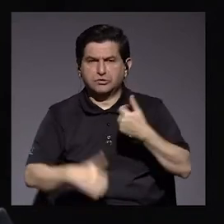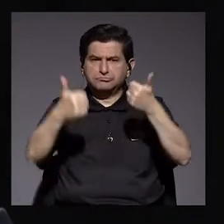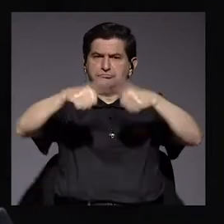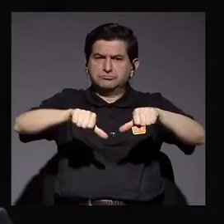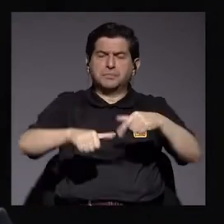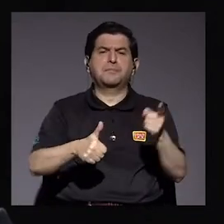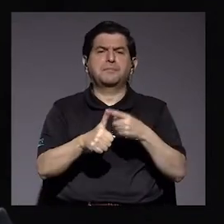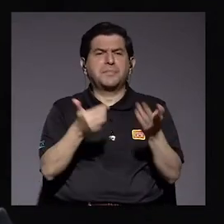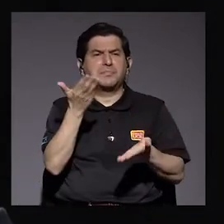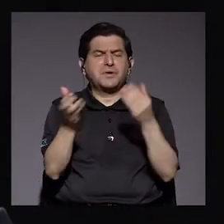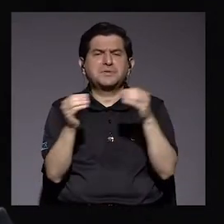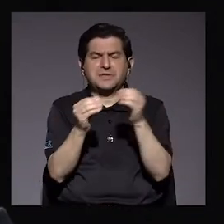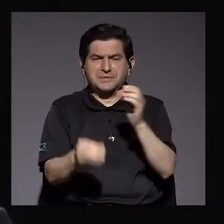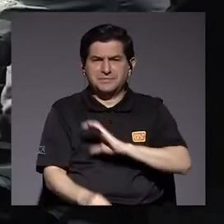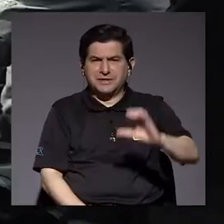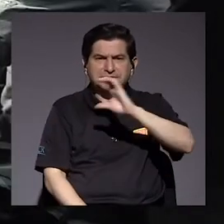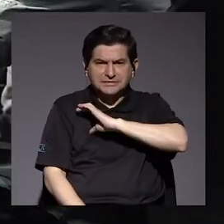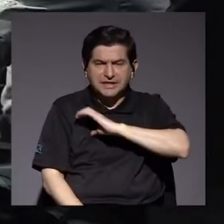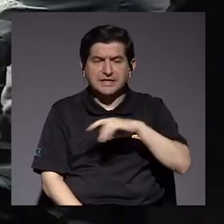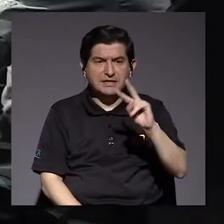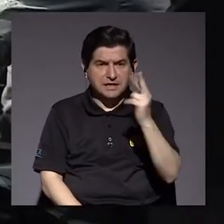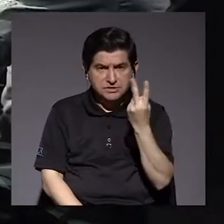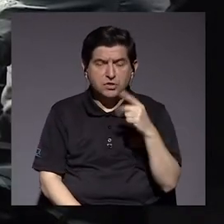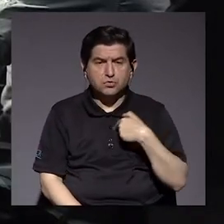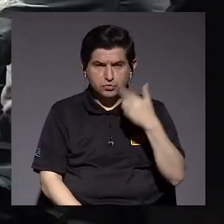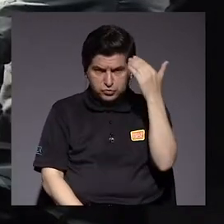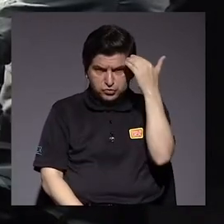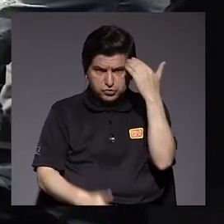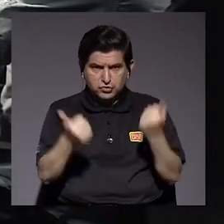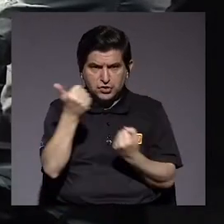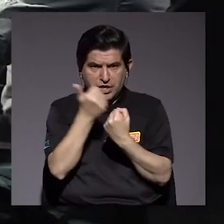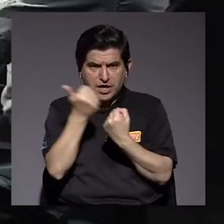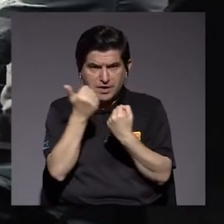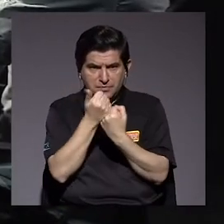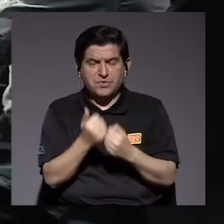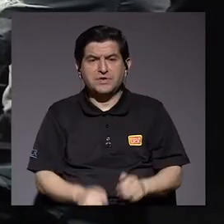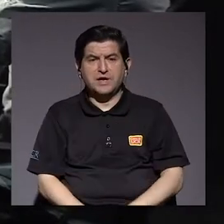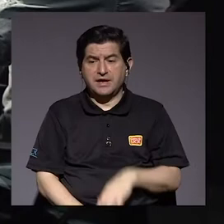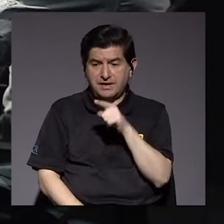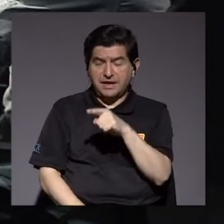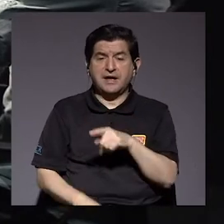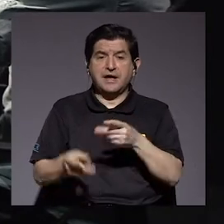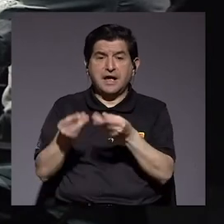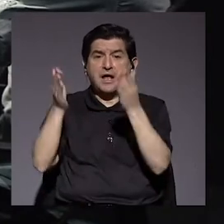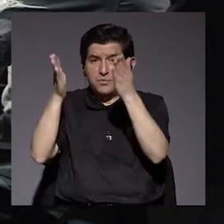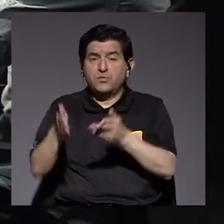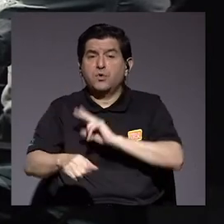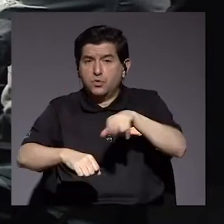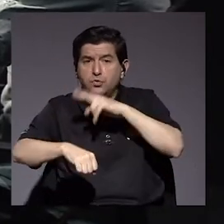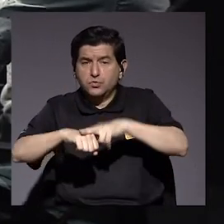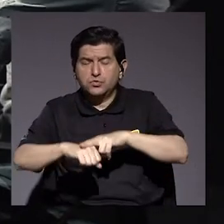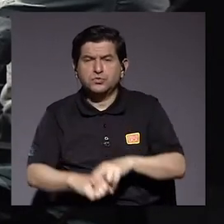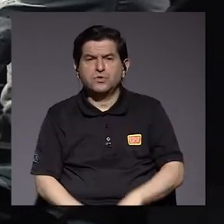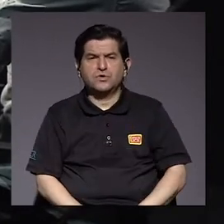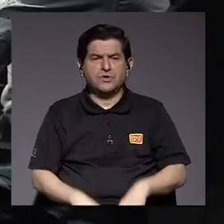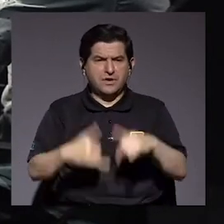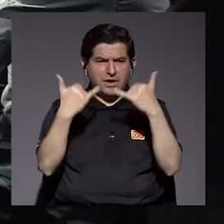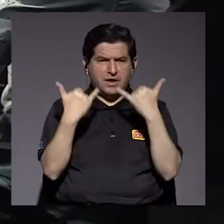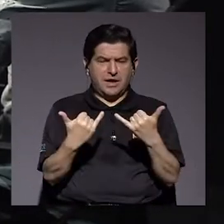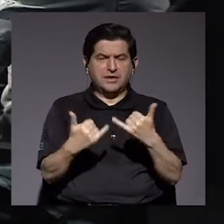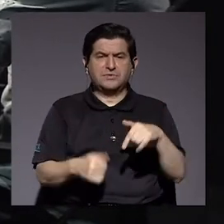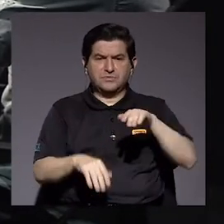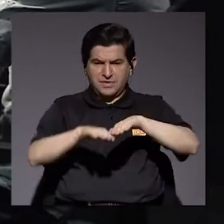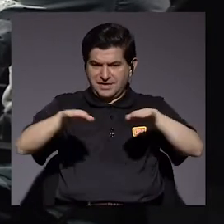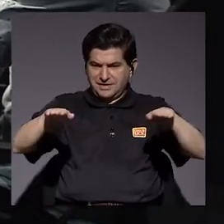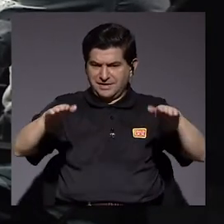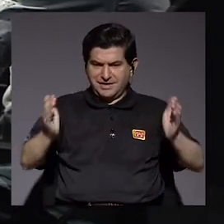Primero porque probablemente es de mayor calidad. Y segundo, porque sé que voy a apoyar a mi connacional, ¿verdad? Mucho de esto que tenemos hoy en la mesa de 360